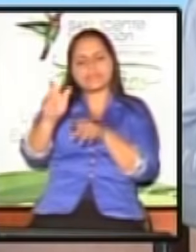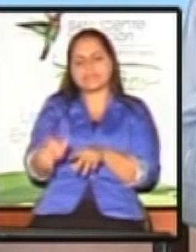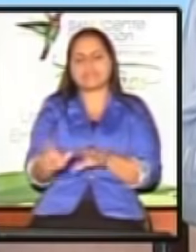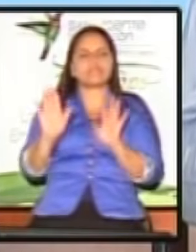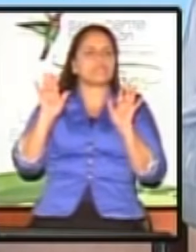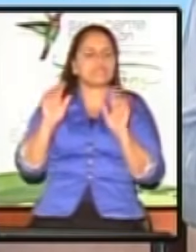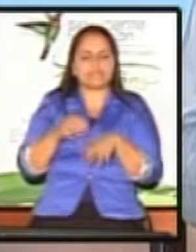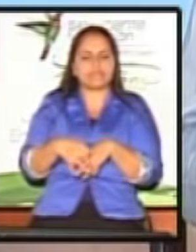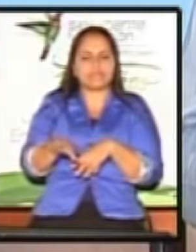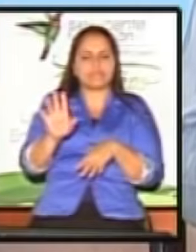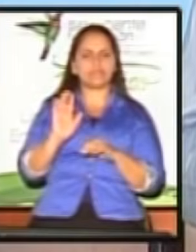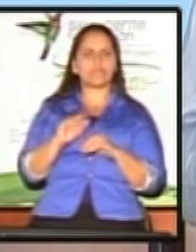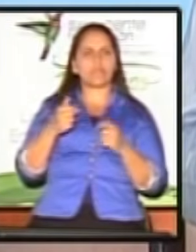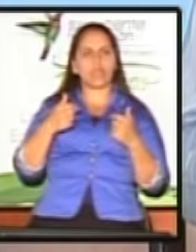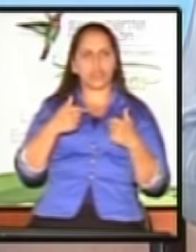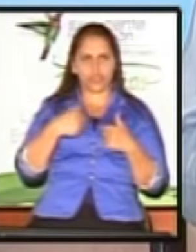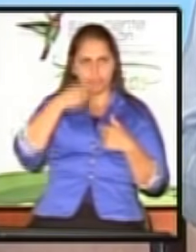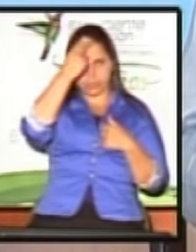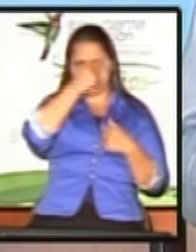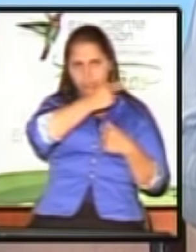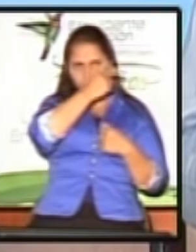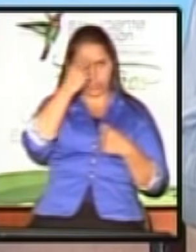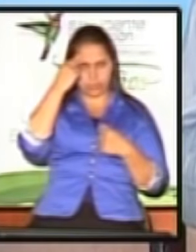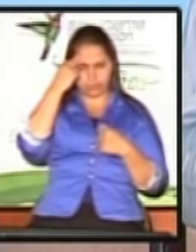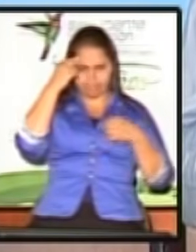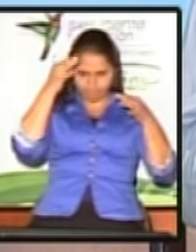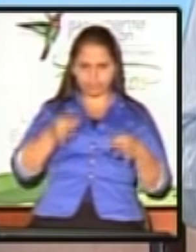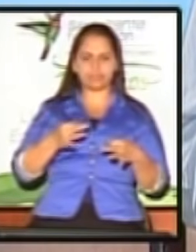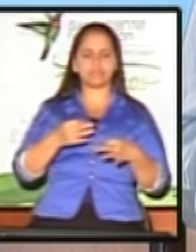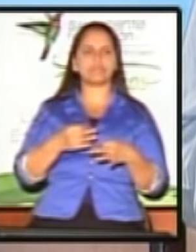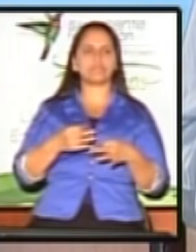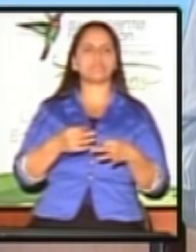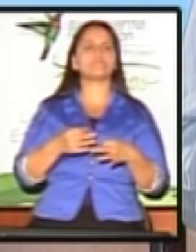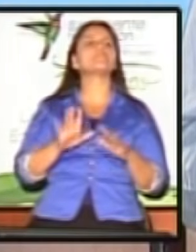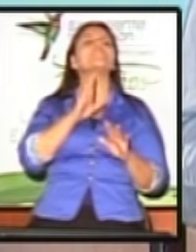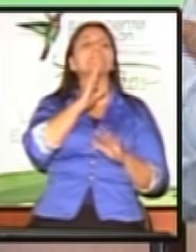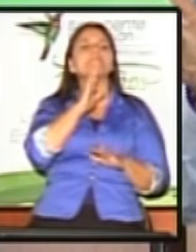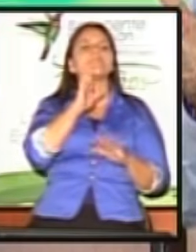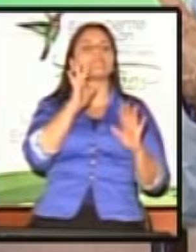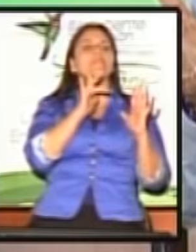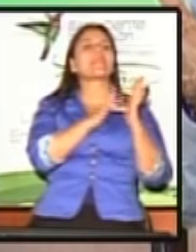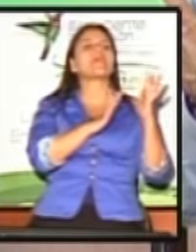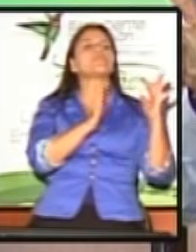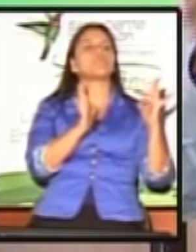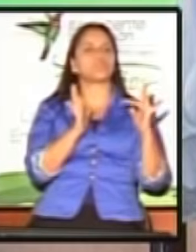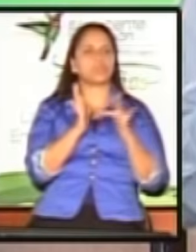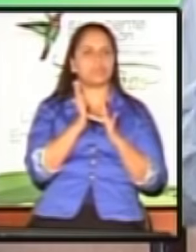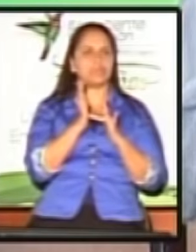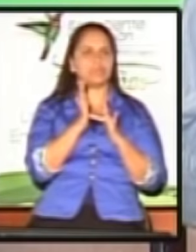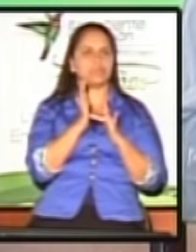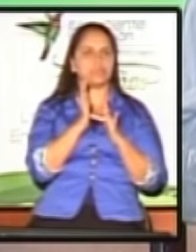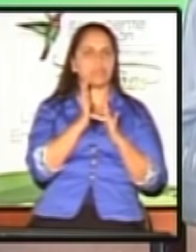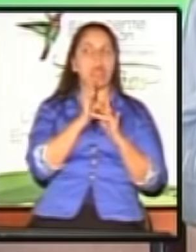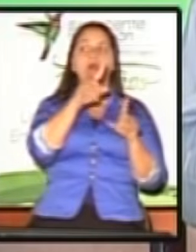y es de mi tradición cristiana católica. Jesús de Nazaret, para algunos personajes históricos, para